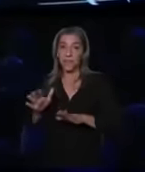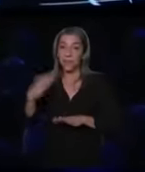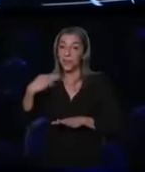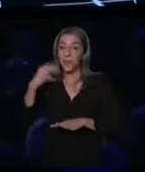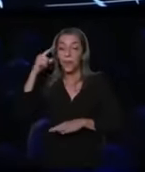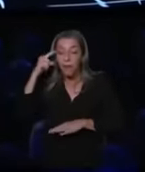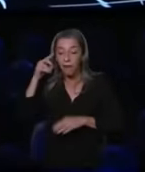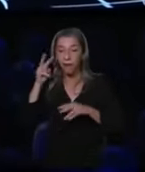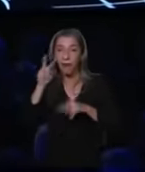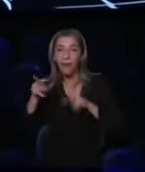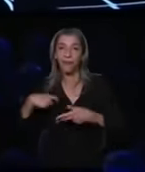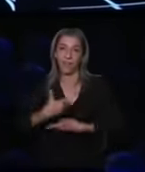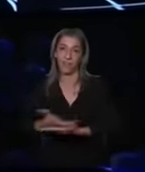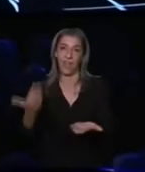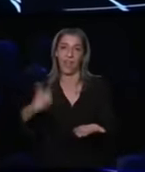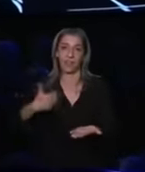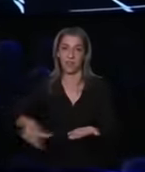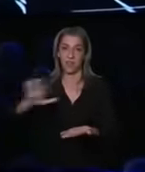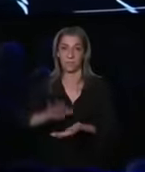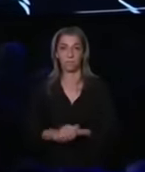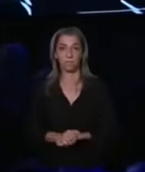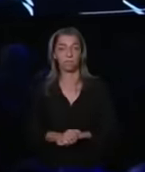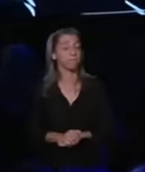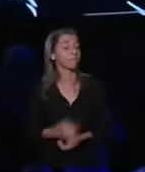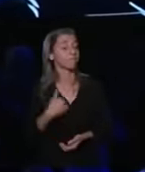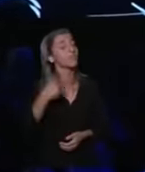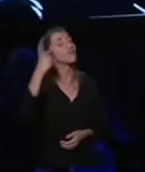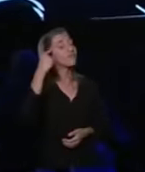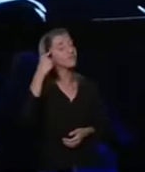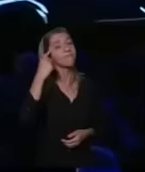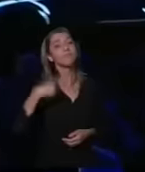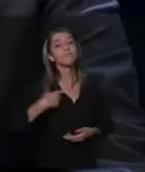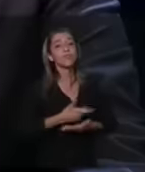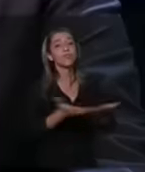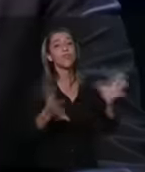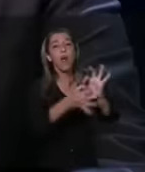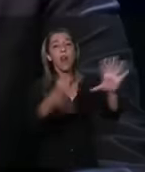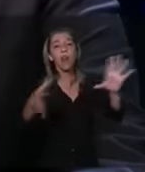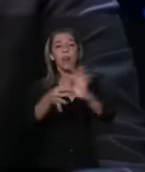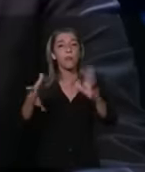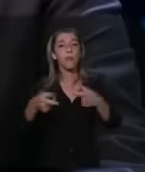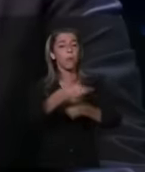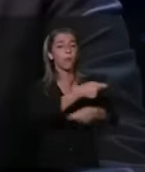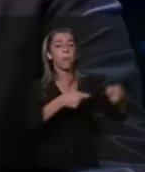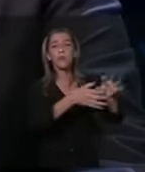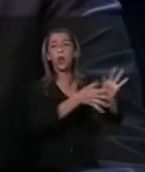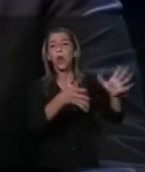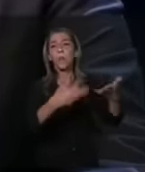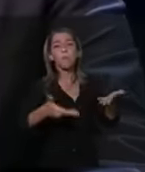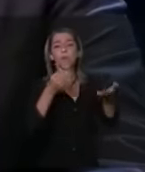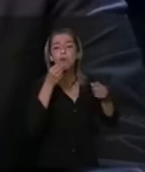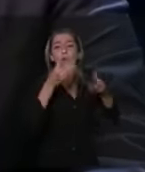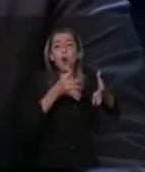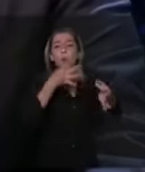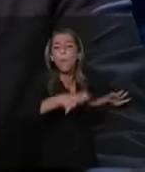En definitiva, yo creo en una Argentina libre, en individuos libres que puedan comercializar con todos lo que quieran, no como los que quieren regular